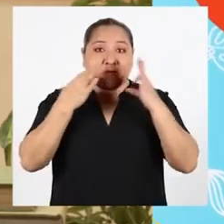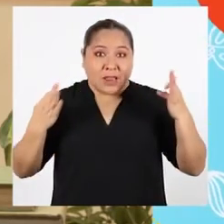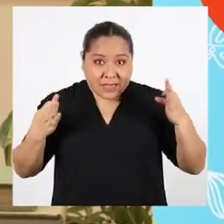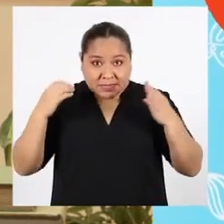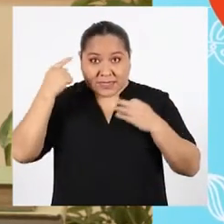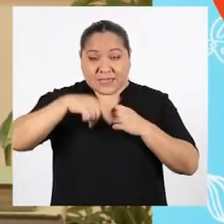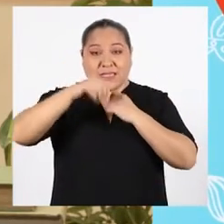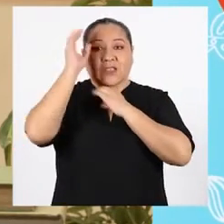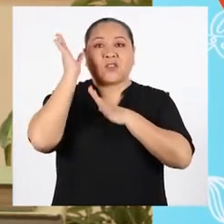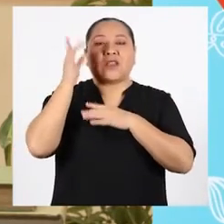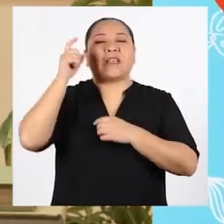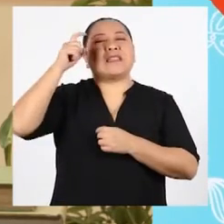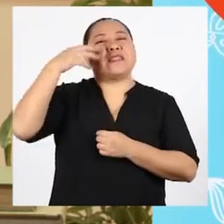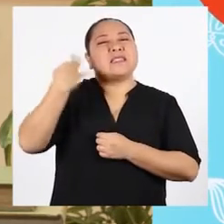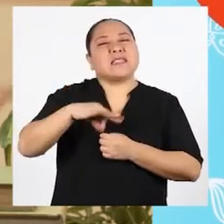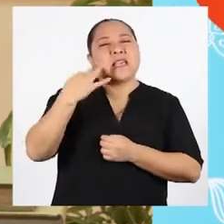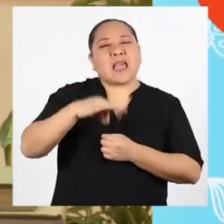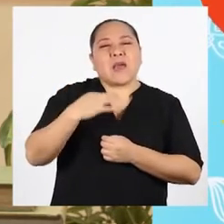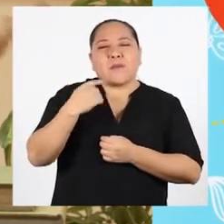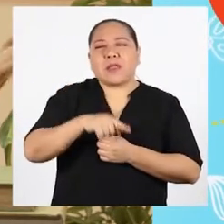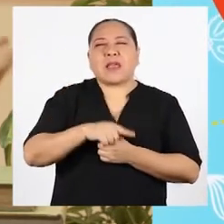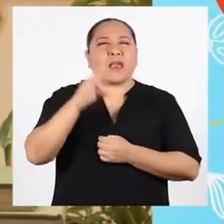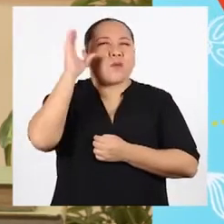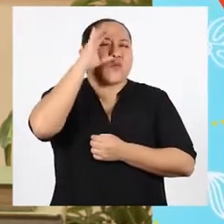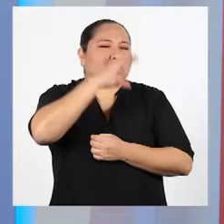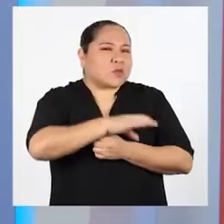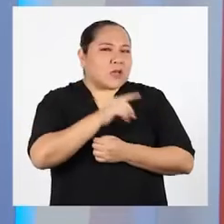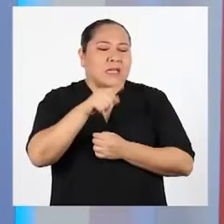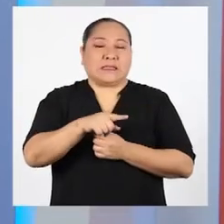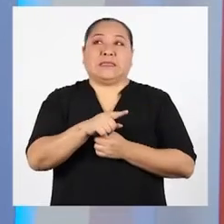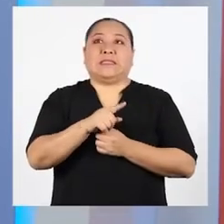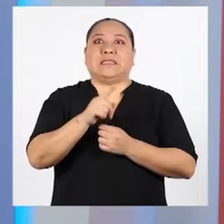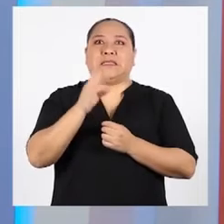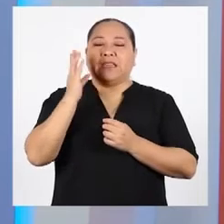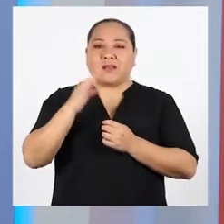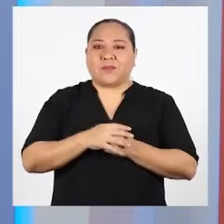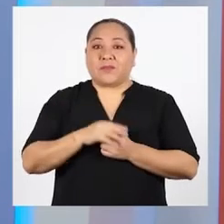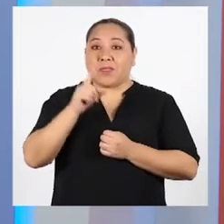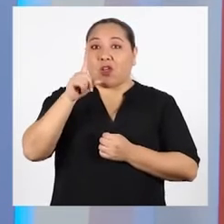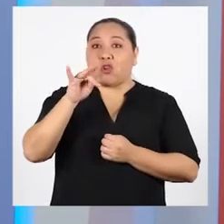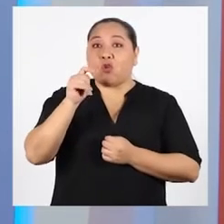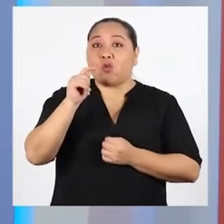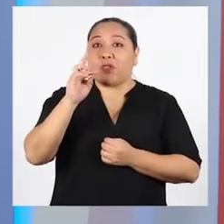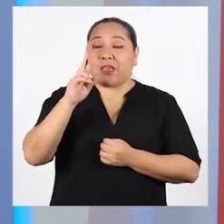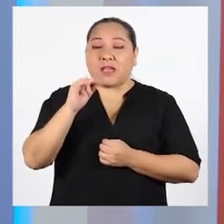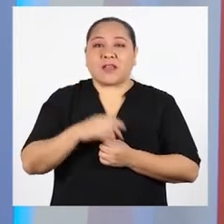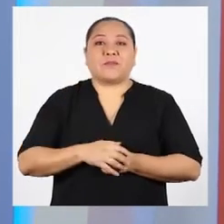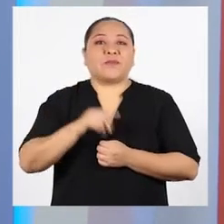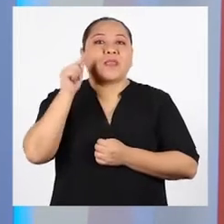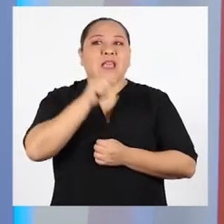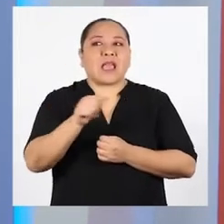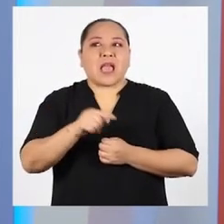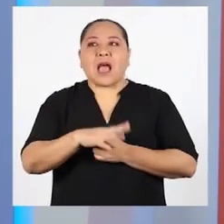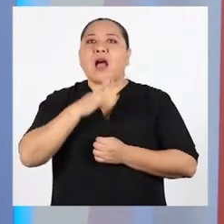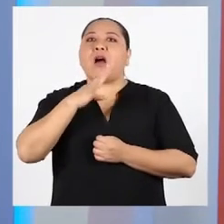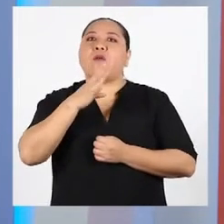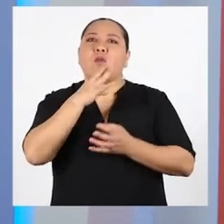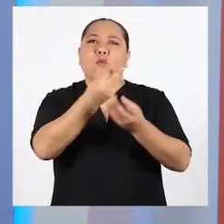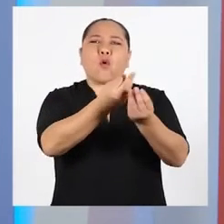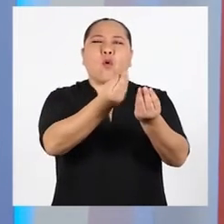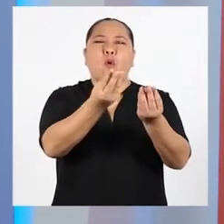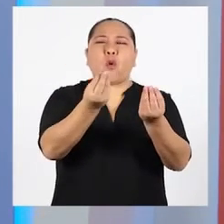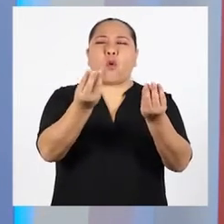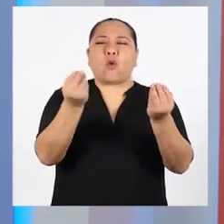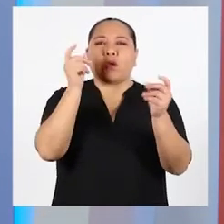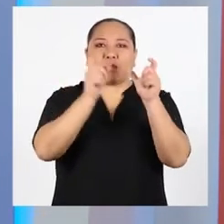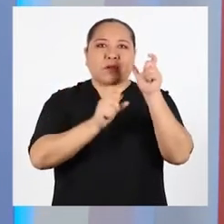de un discurso siempre hay que buscar que sea memorable. Por lo que recuerdo, Luther King dio su discurso ante miles de